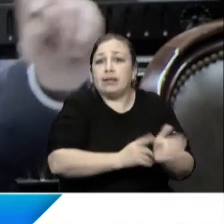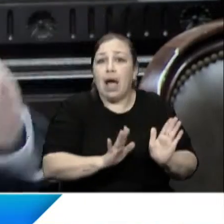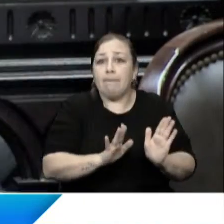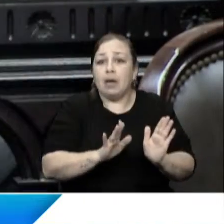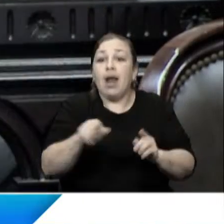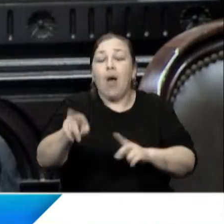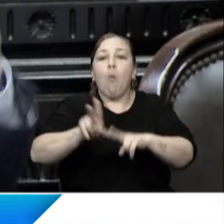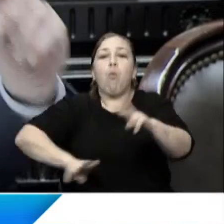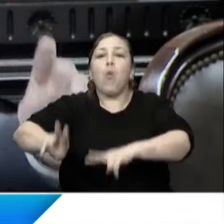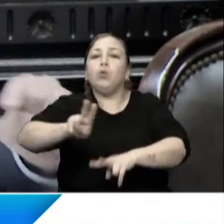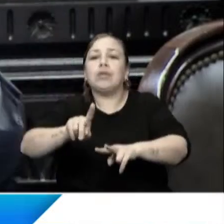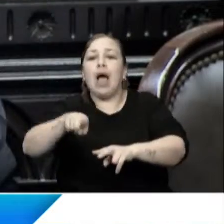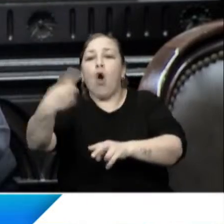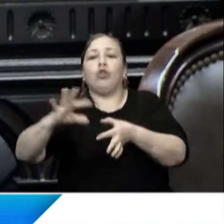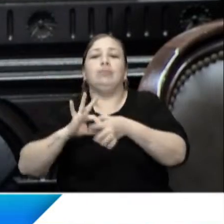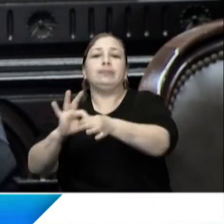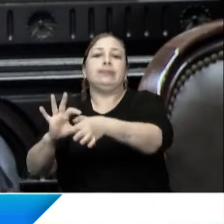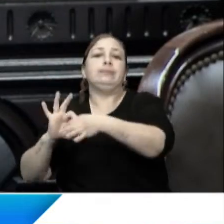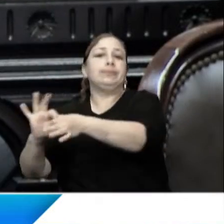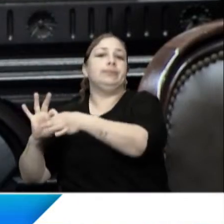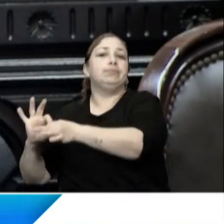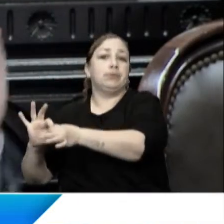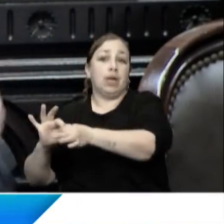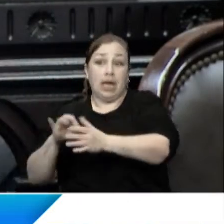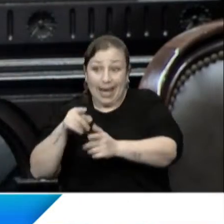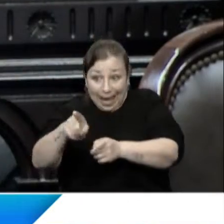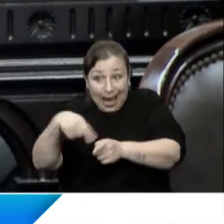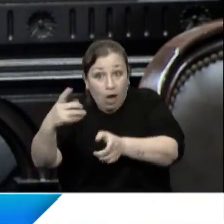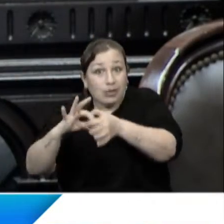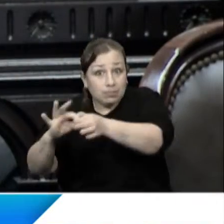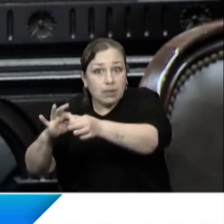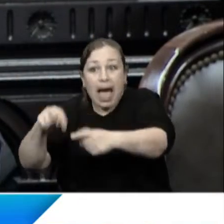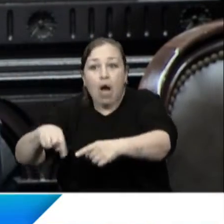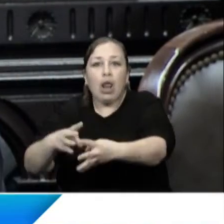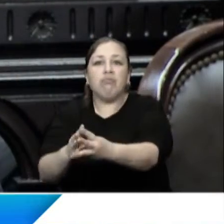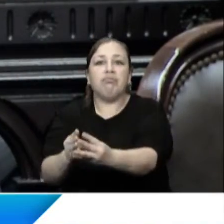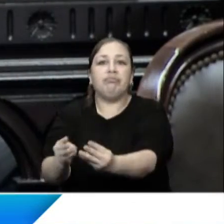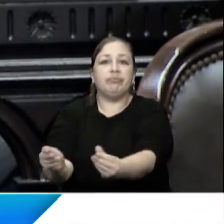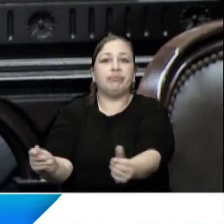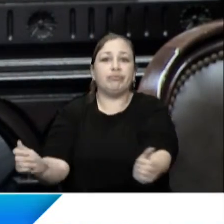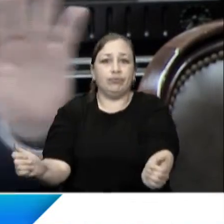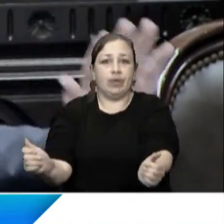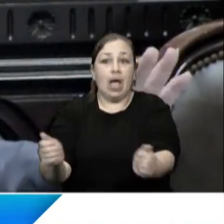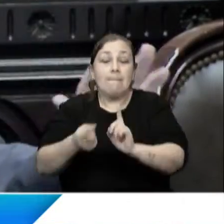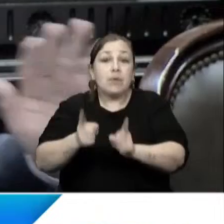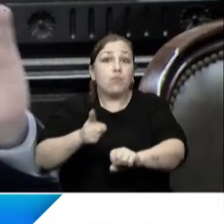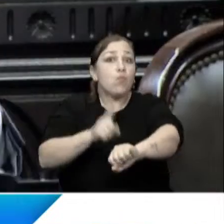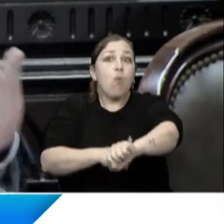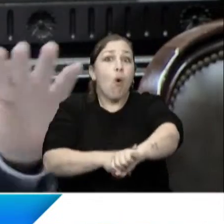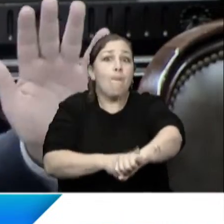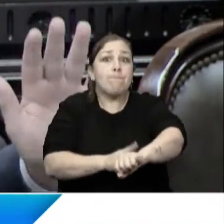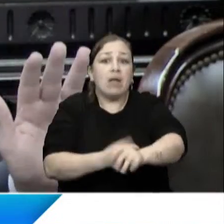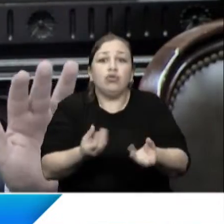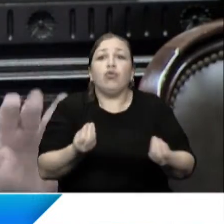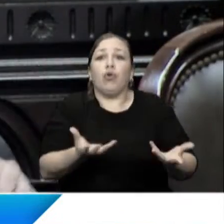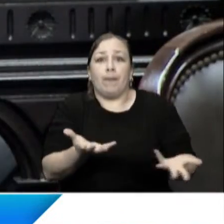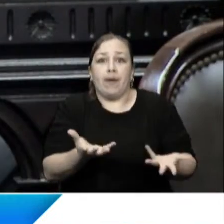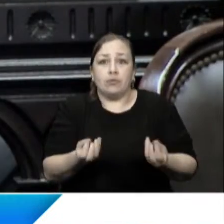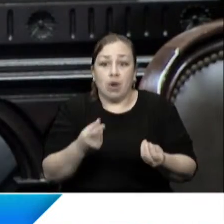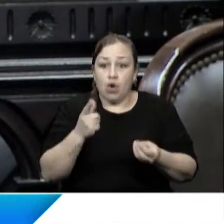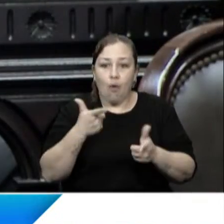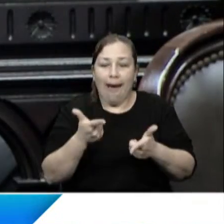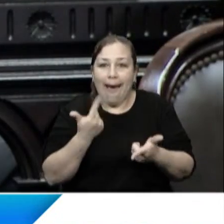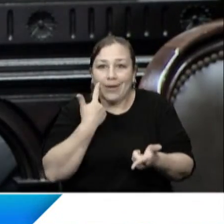Buscaron aliados y los aliados les costó muchísimo la cosa. Ahora se deshacen. Matrimonio que yo dije, ¿sabe? Ahora parece que está con problemas de